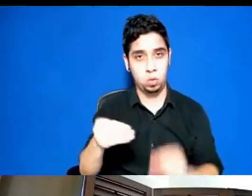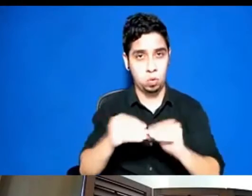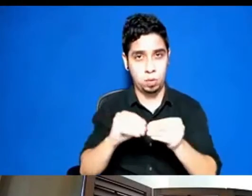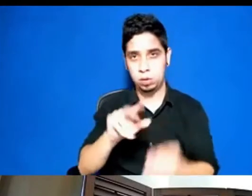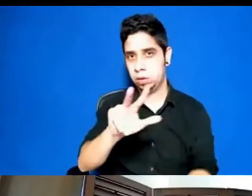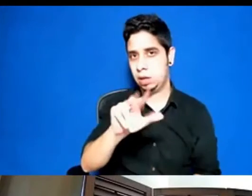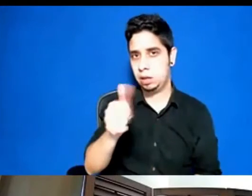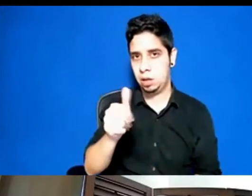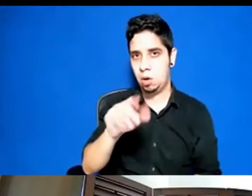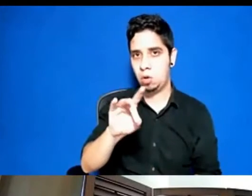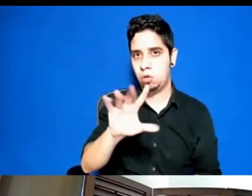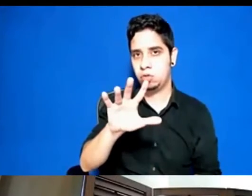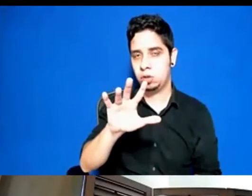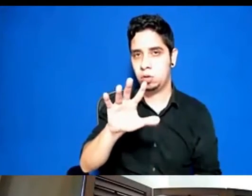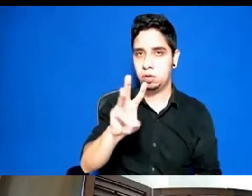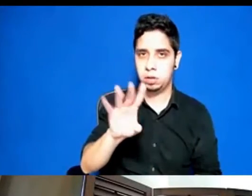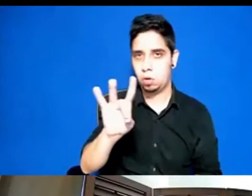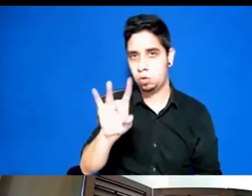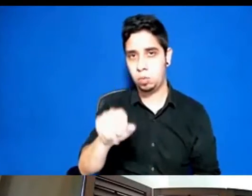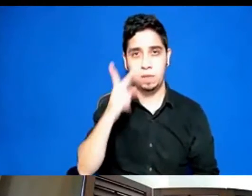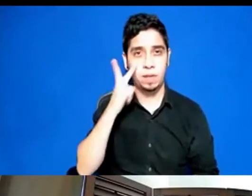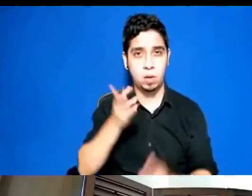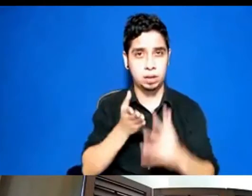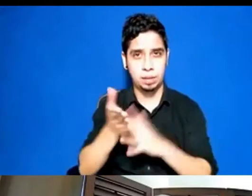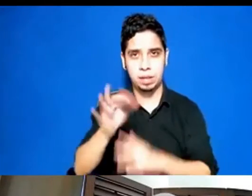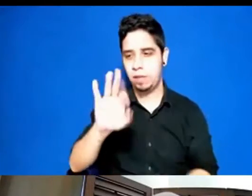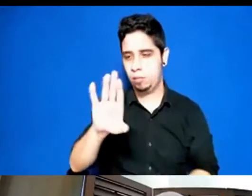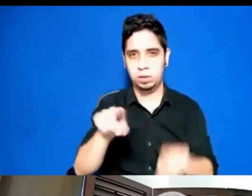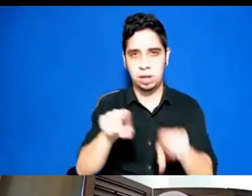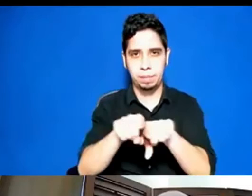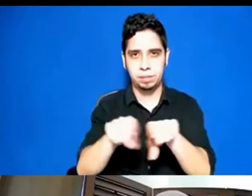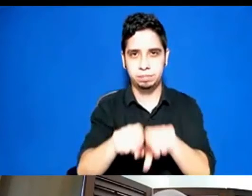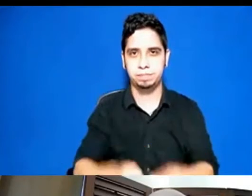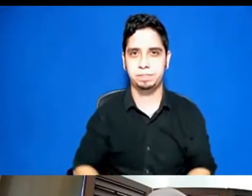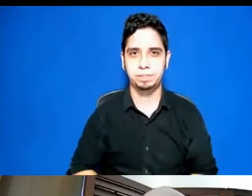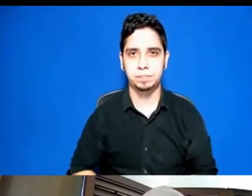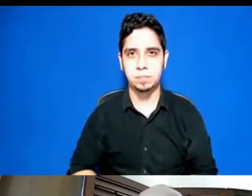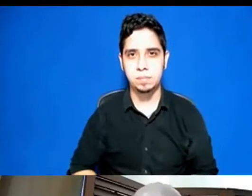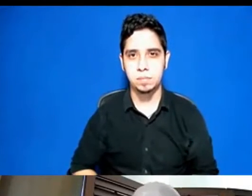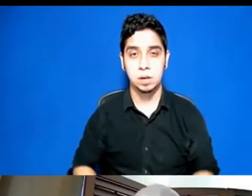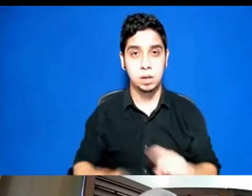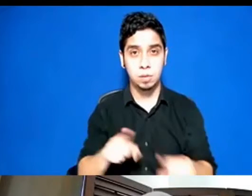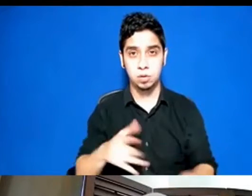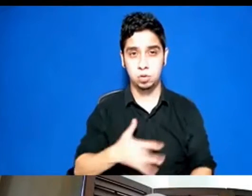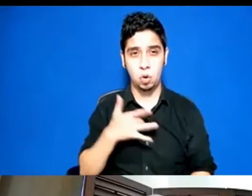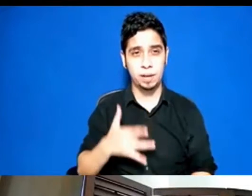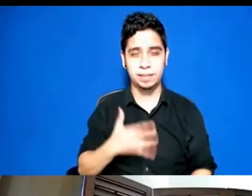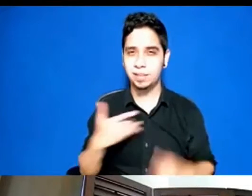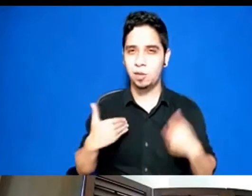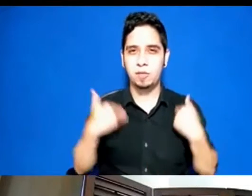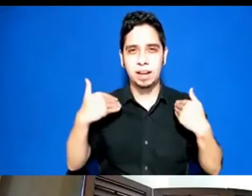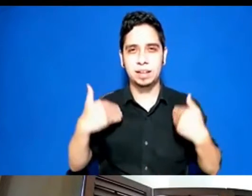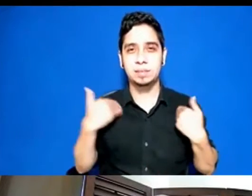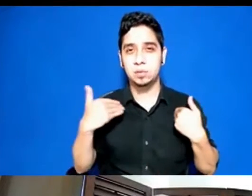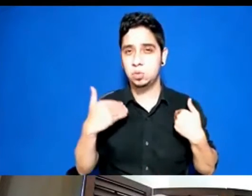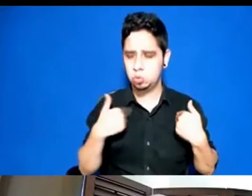310-8568, lo consiguen en Facebook. Pero mira, ¿tú sabes qué? Yo estoy tan feliz. Yo estoy tan feliz. Yo